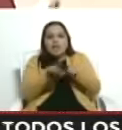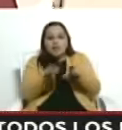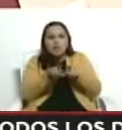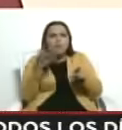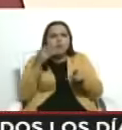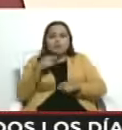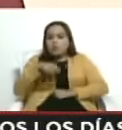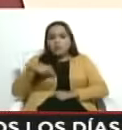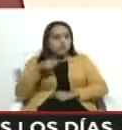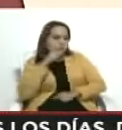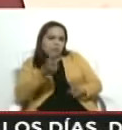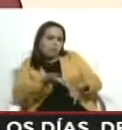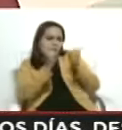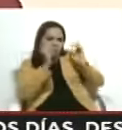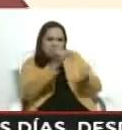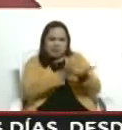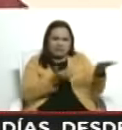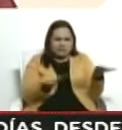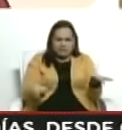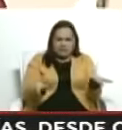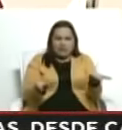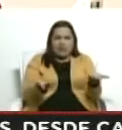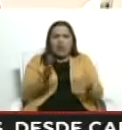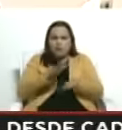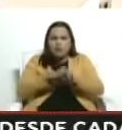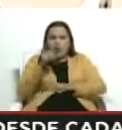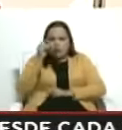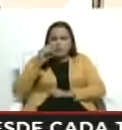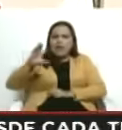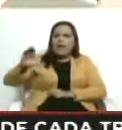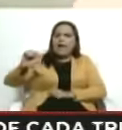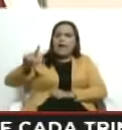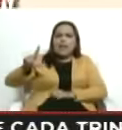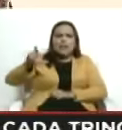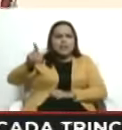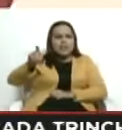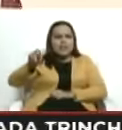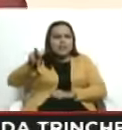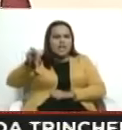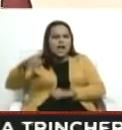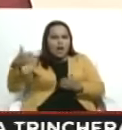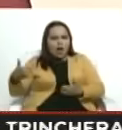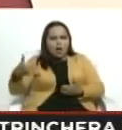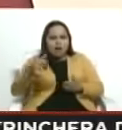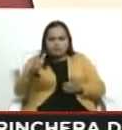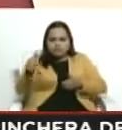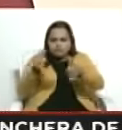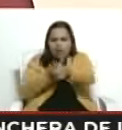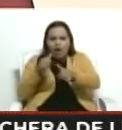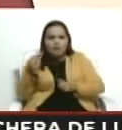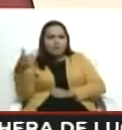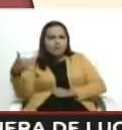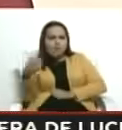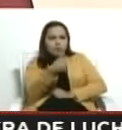que nosotros nos dejamos inscribir. ¿Y por qué Juan Carlos Caldera está hoy como representante de la MUC?